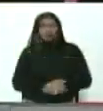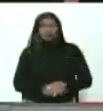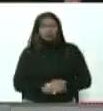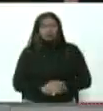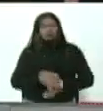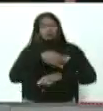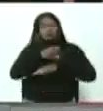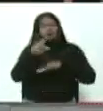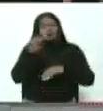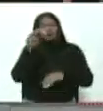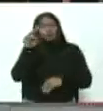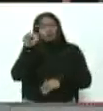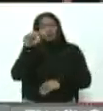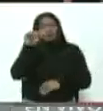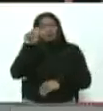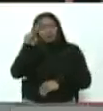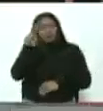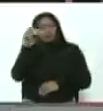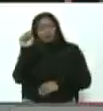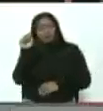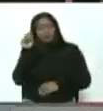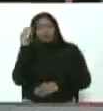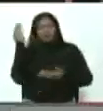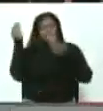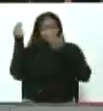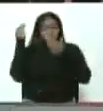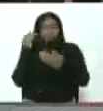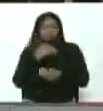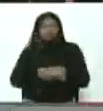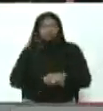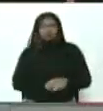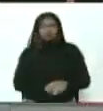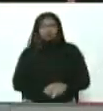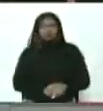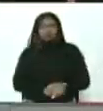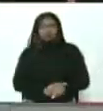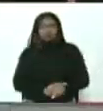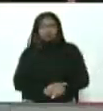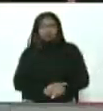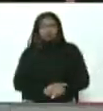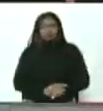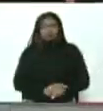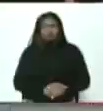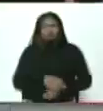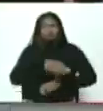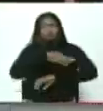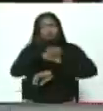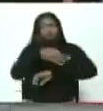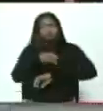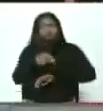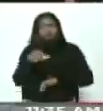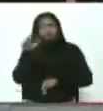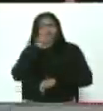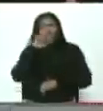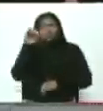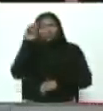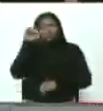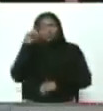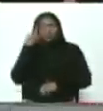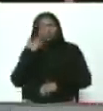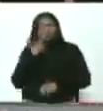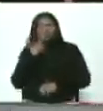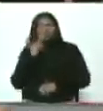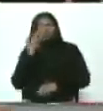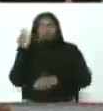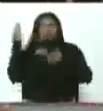municipio Guanipa, Ernesto Rodríguez. En el municipio Simón Bolívar,